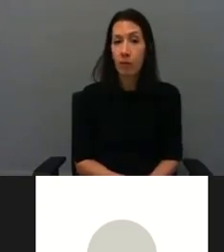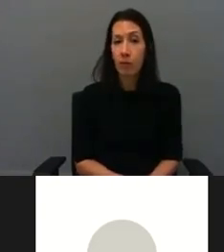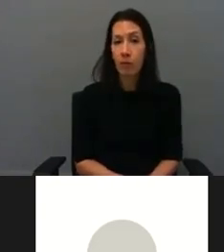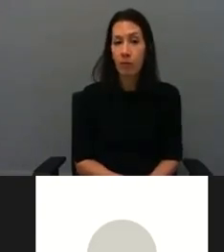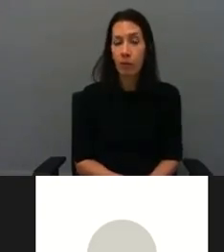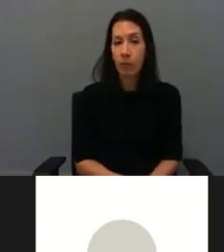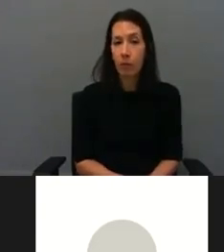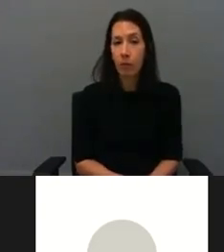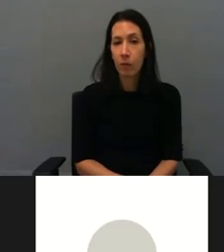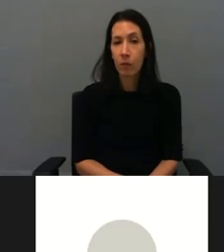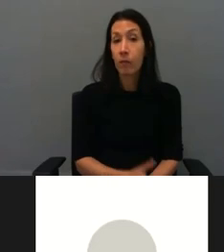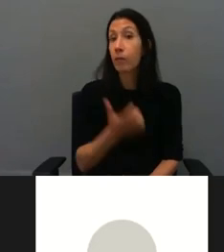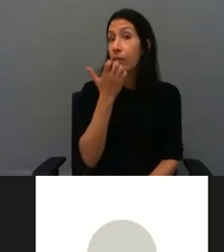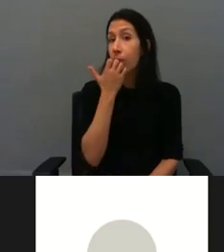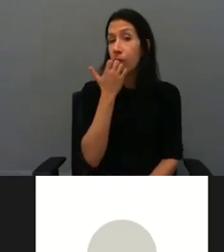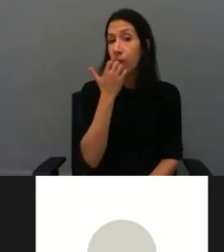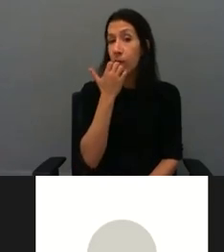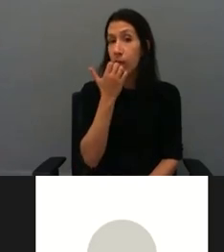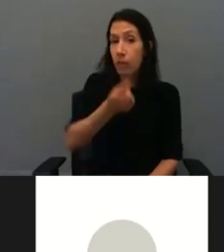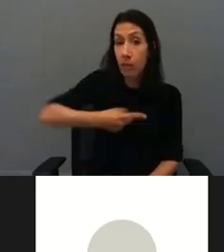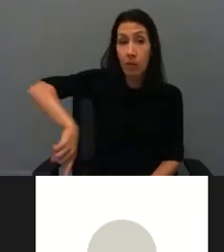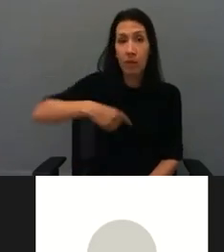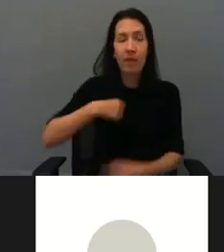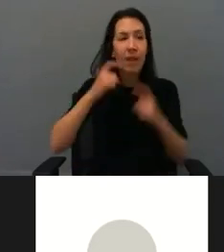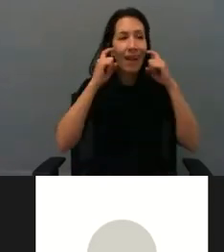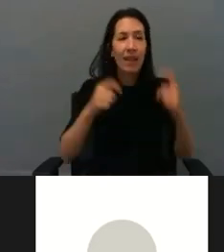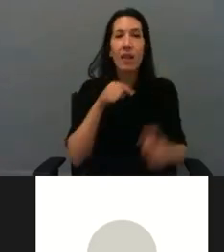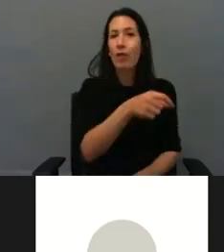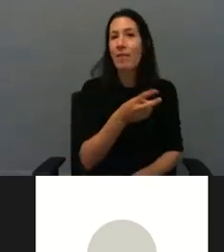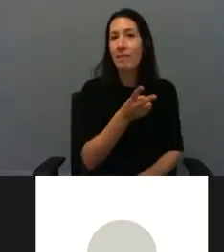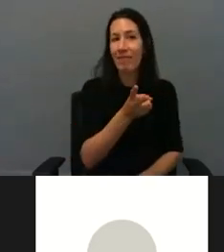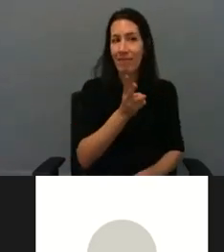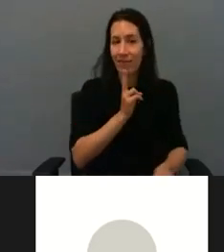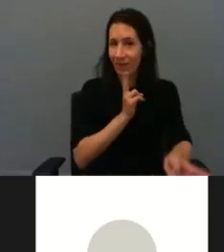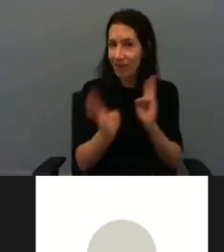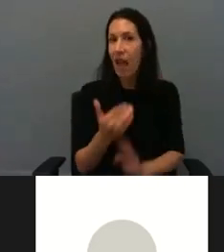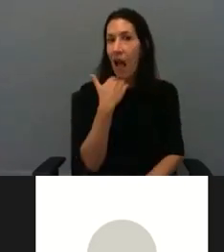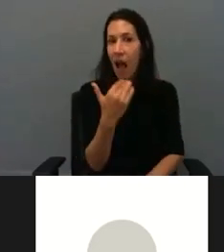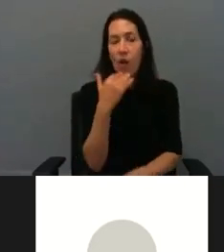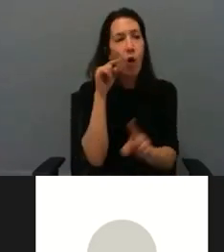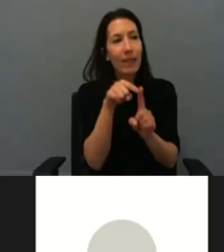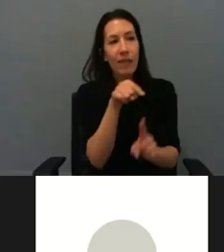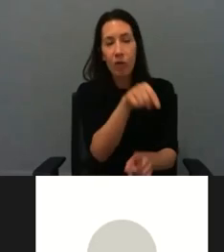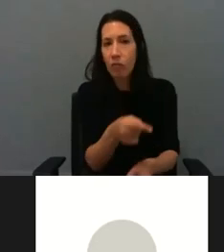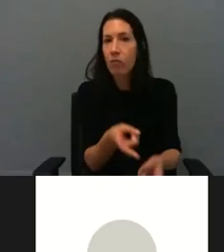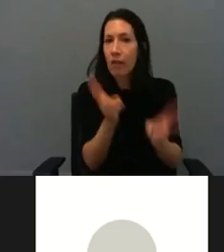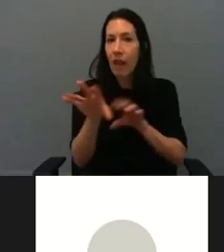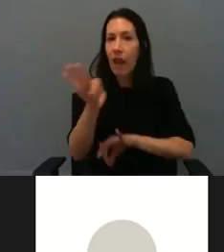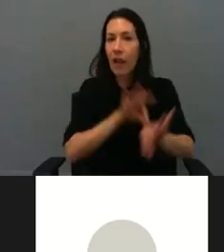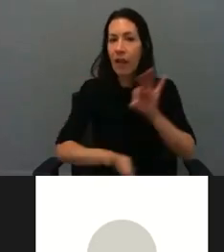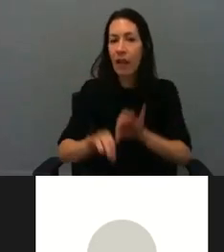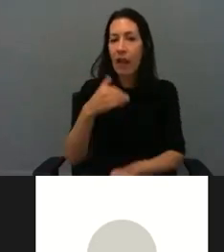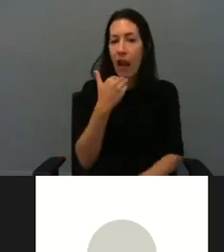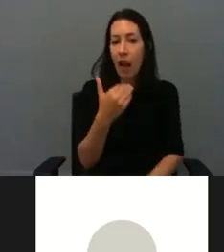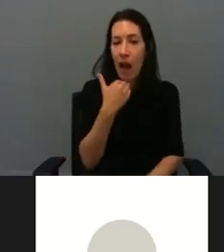nosotros intentamos que ella tenga alguna reacción, que elija, si falla,